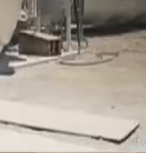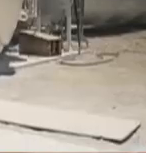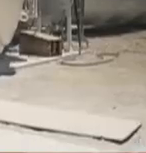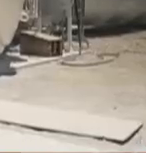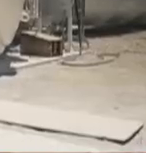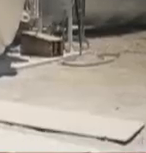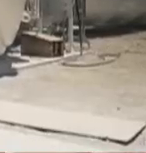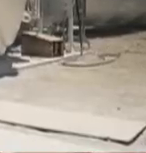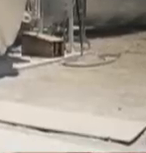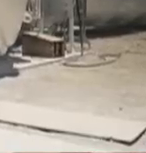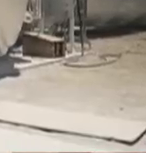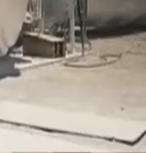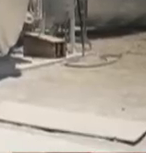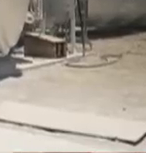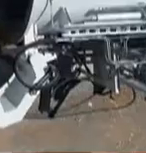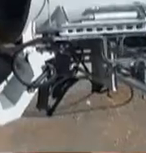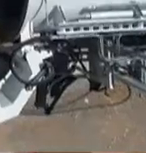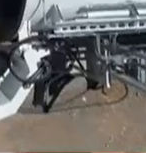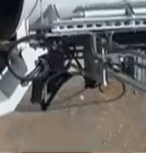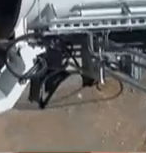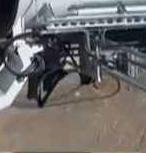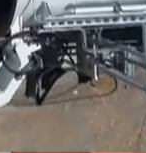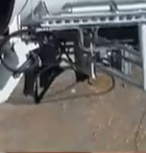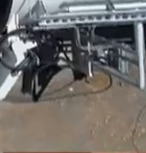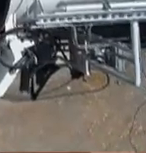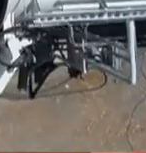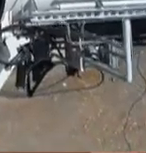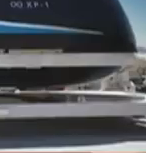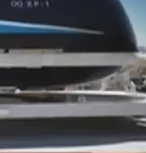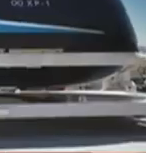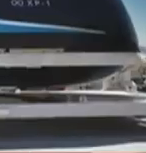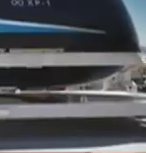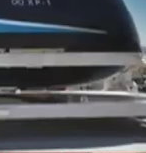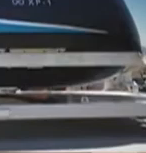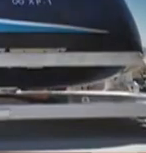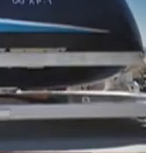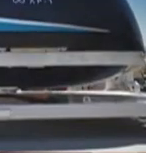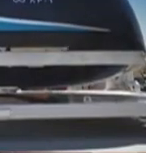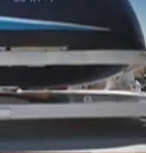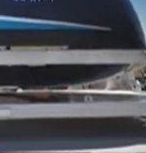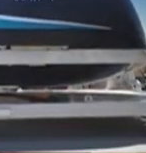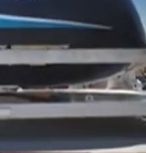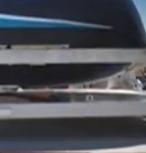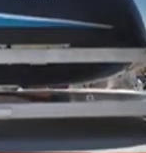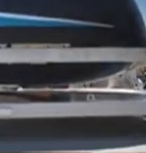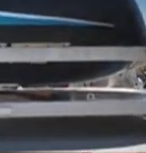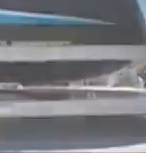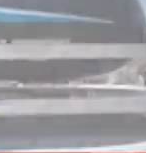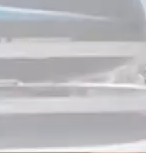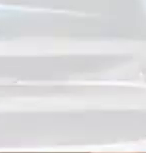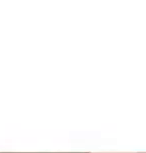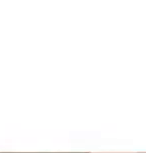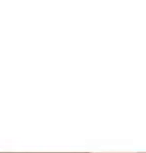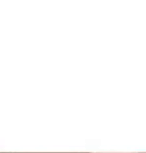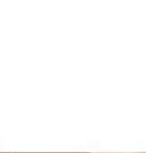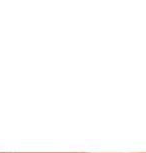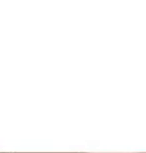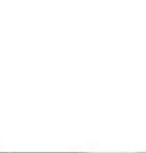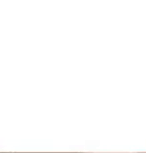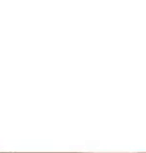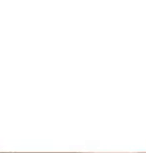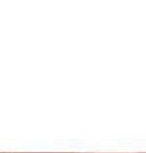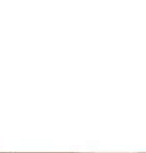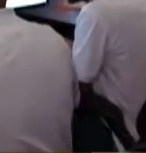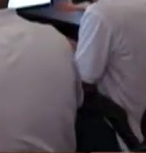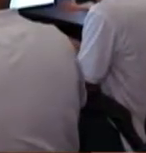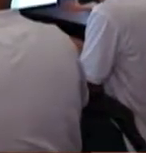al viajar y alcanza velocidades de hasta más de 1000 kilómetros por hora. Se espera que el Hyperloop alcance los